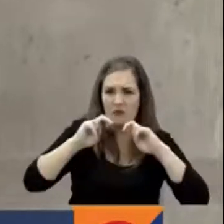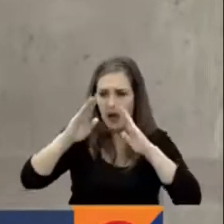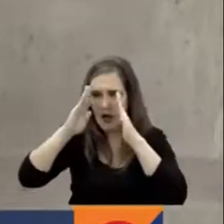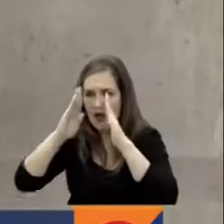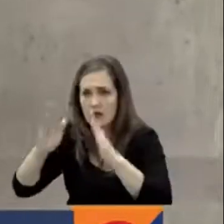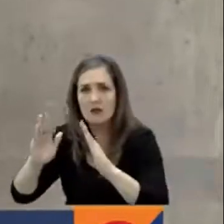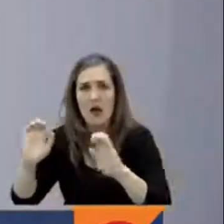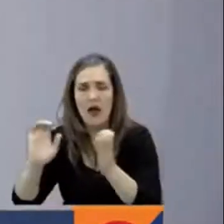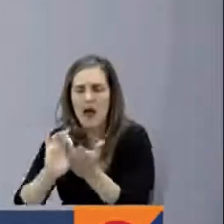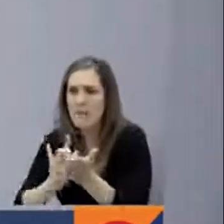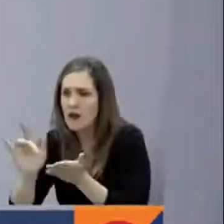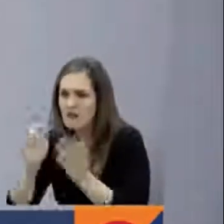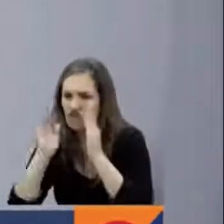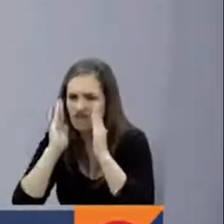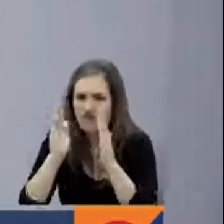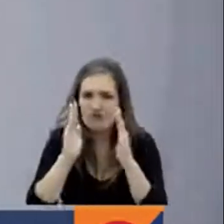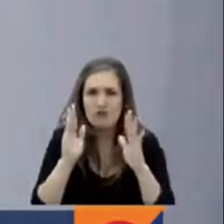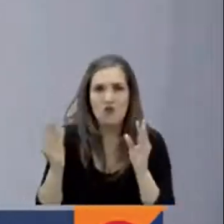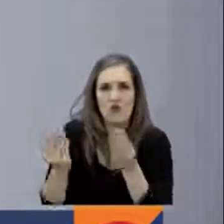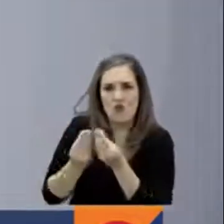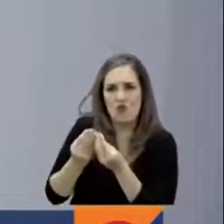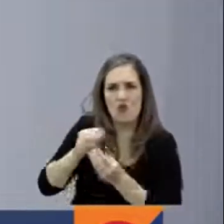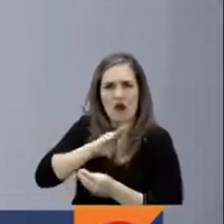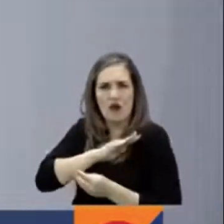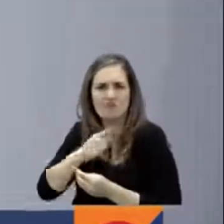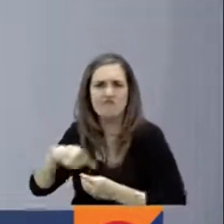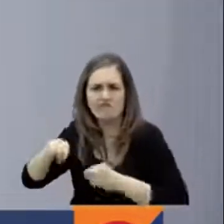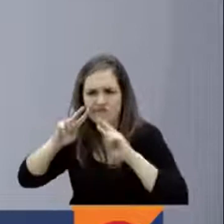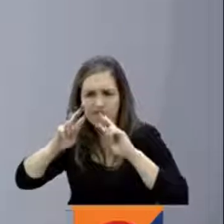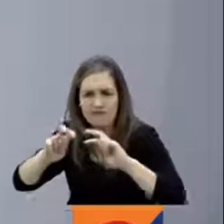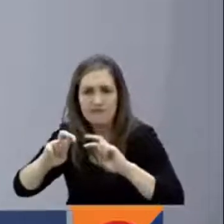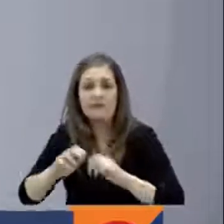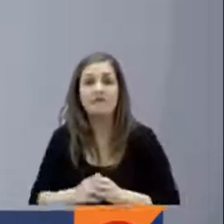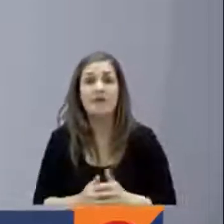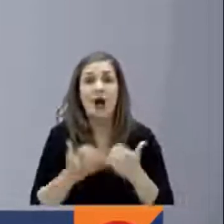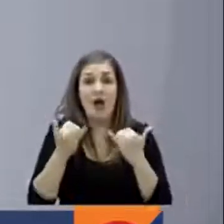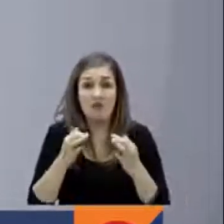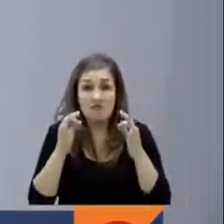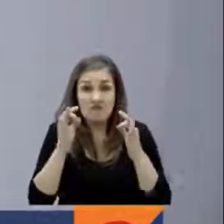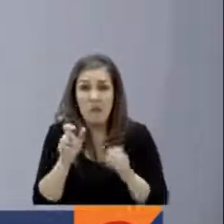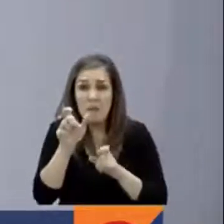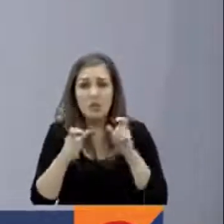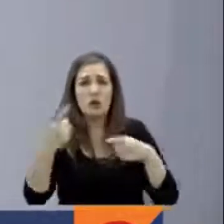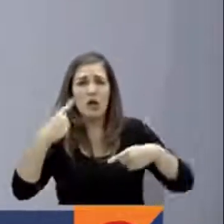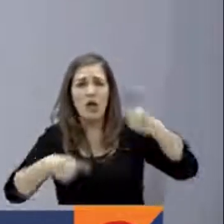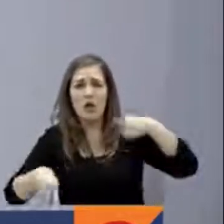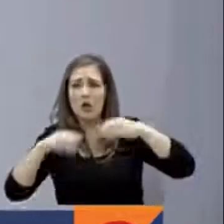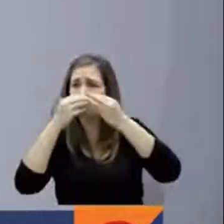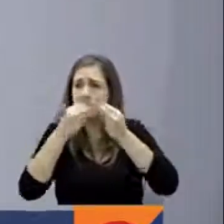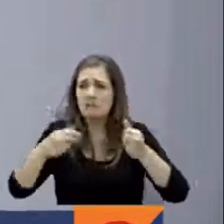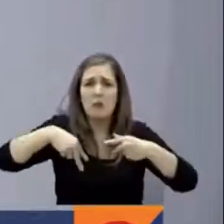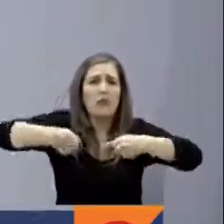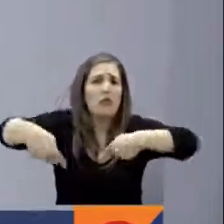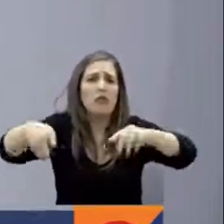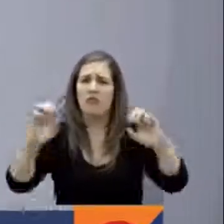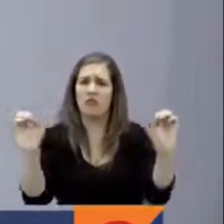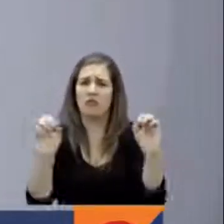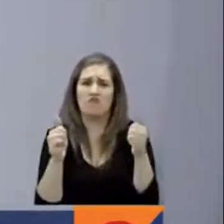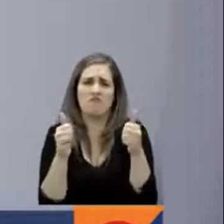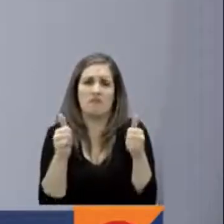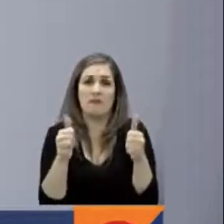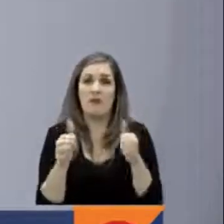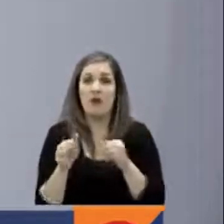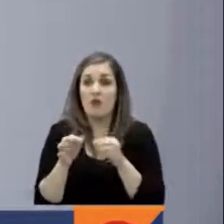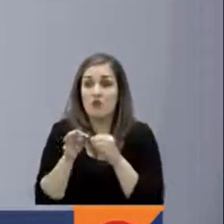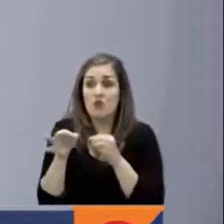con los organismos de socorro y con las autoridades locales. Según las autoridades, no hay reporte de heridos ni desaparecidos. 40 municipios de